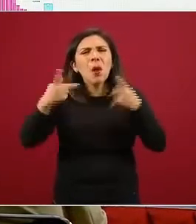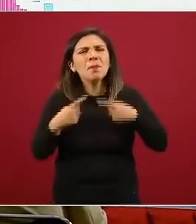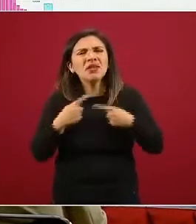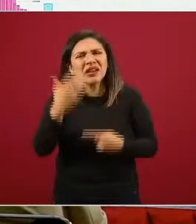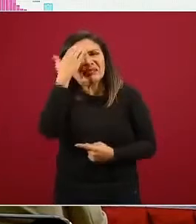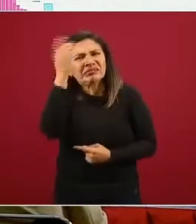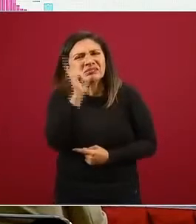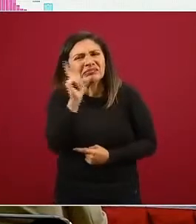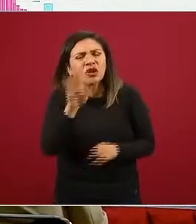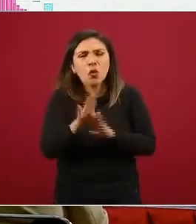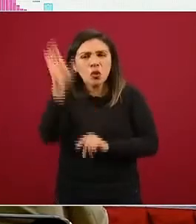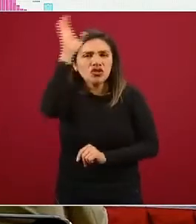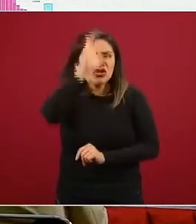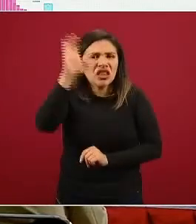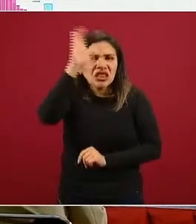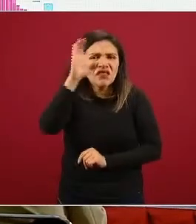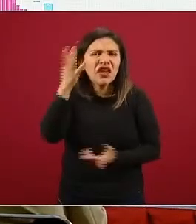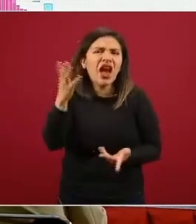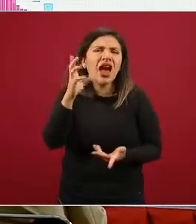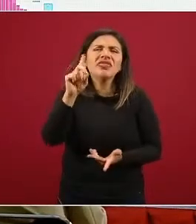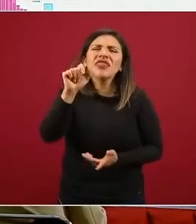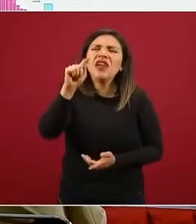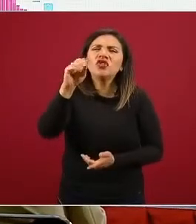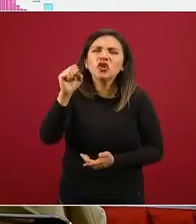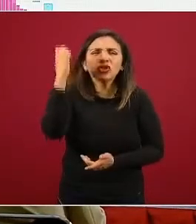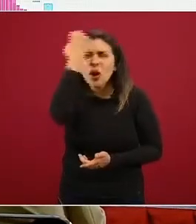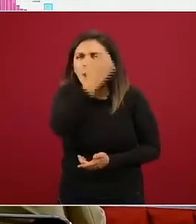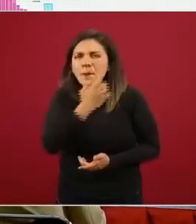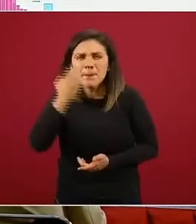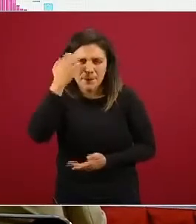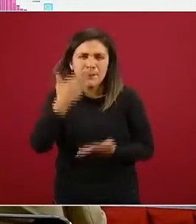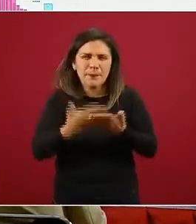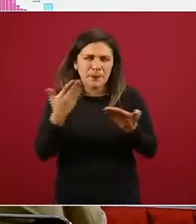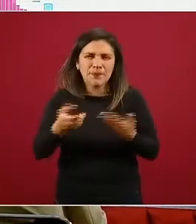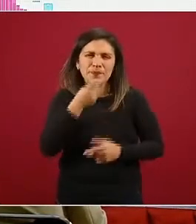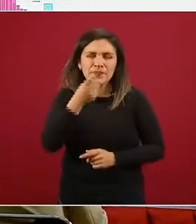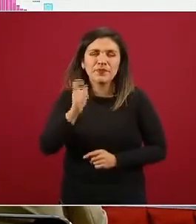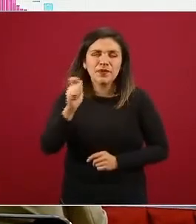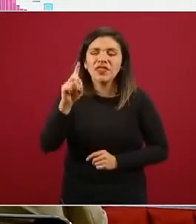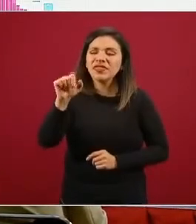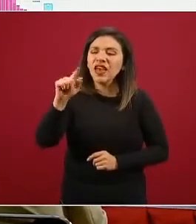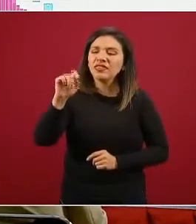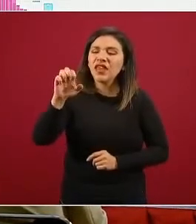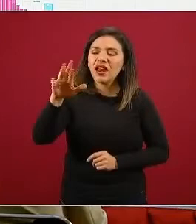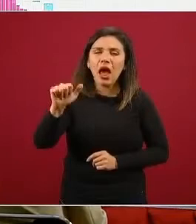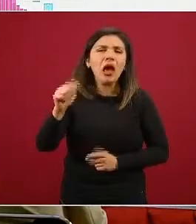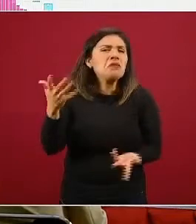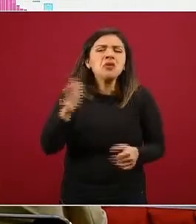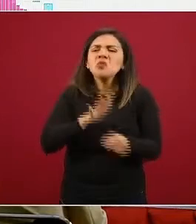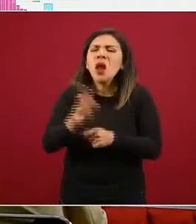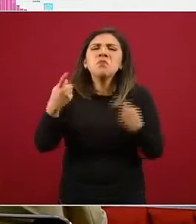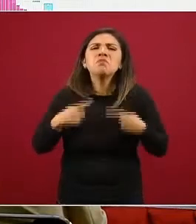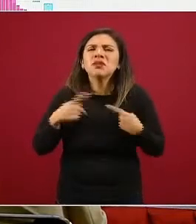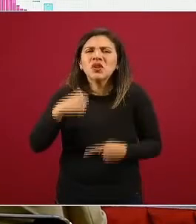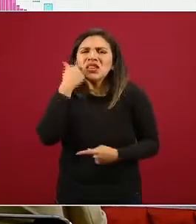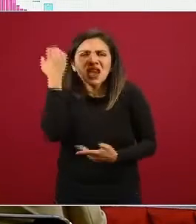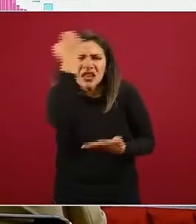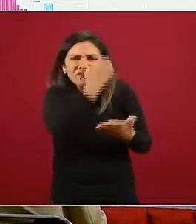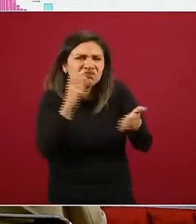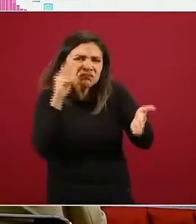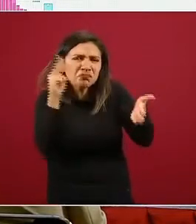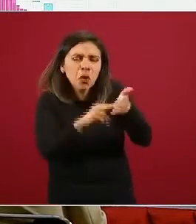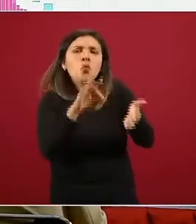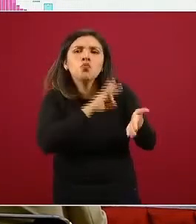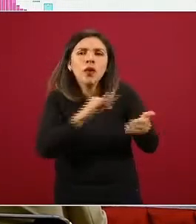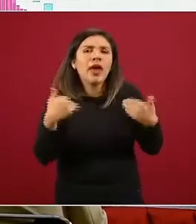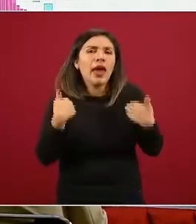comunidad científica, datera, como dicen actualmente, y en general cualquier persona que guste del análisis de los datos